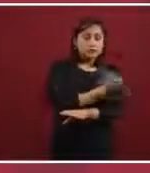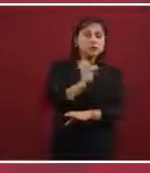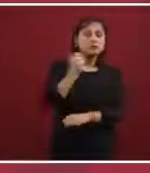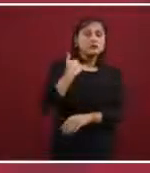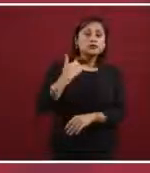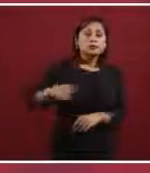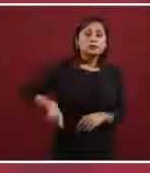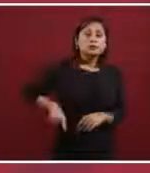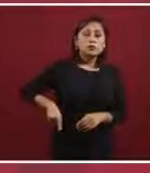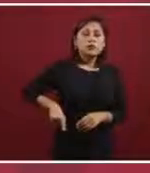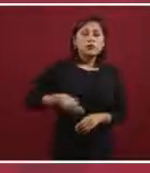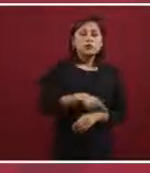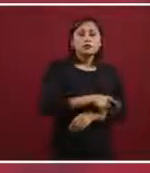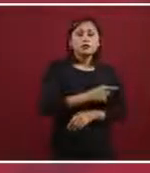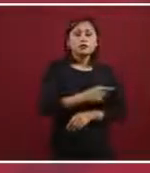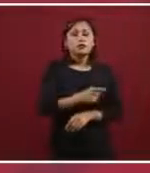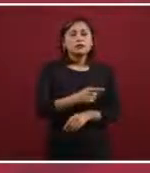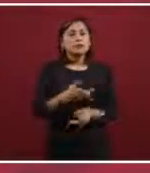entonces